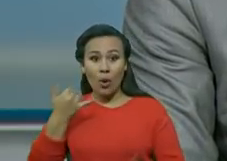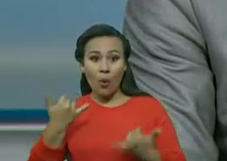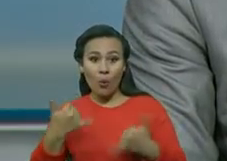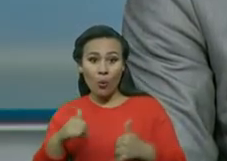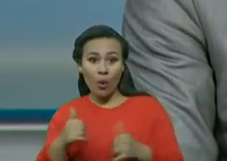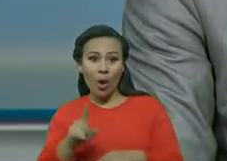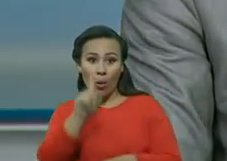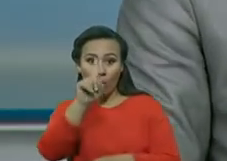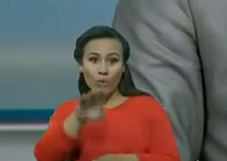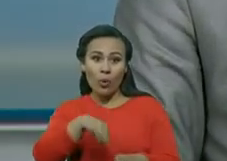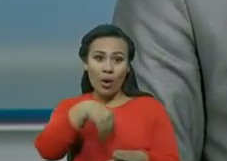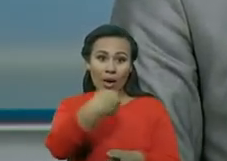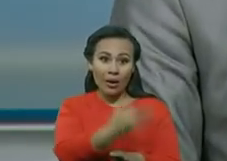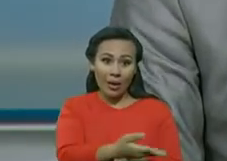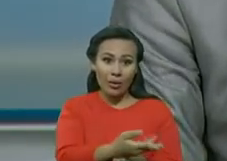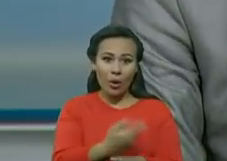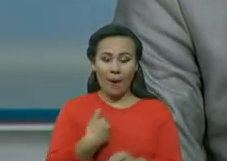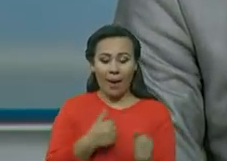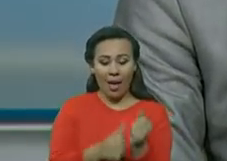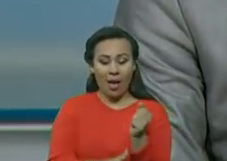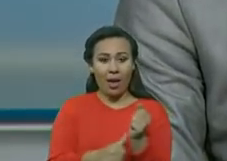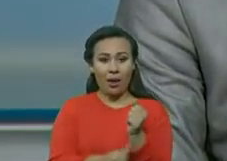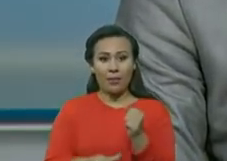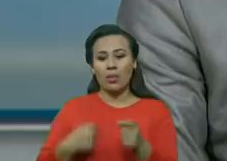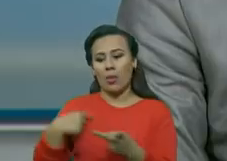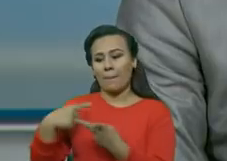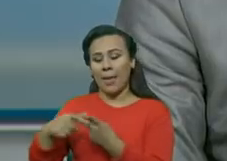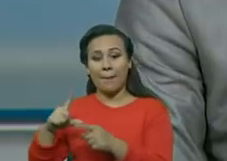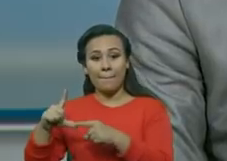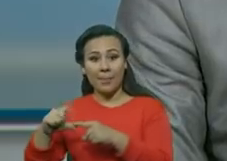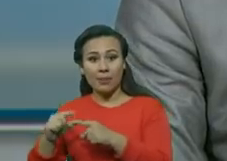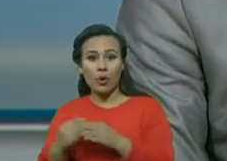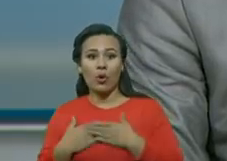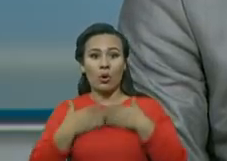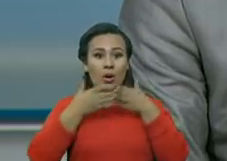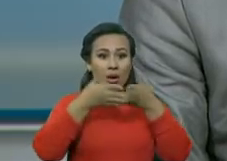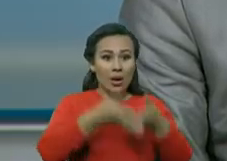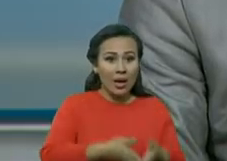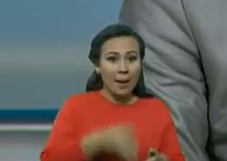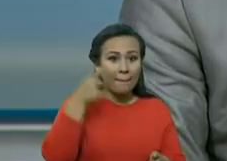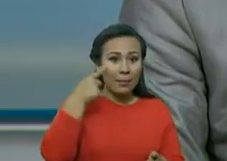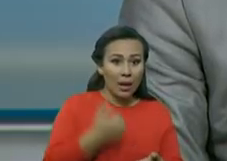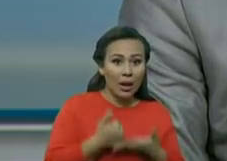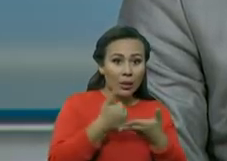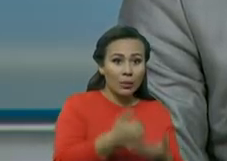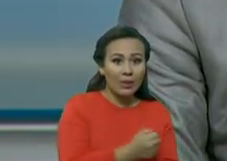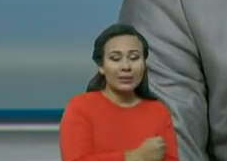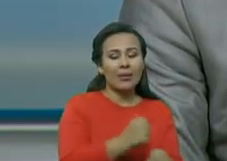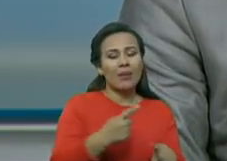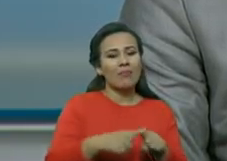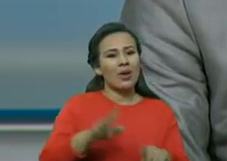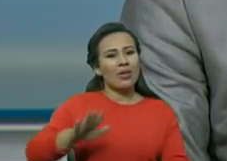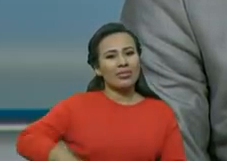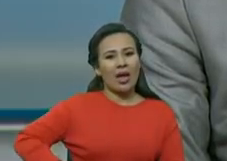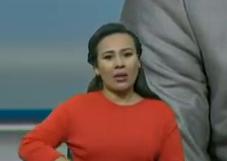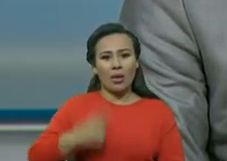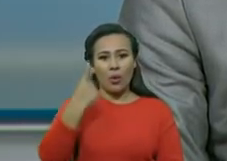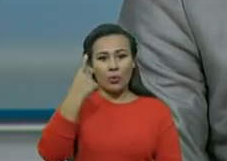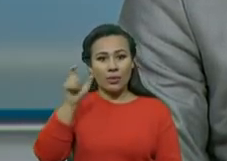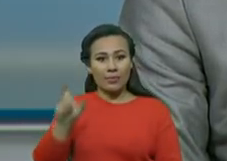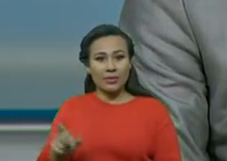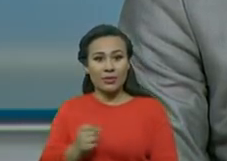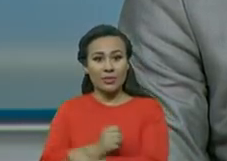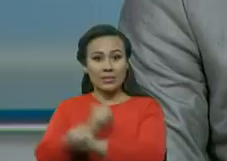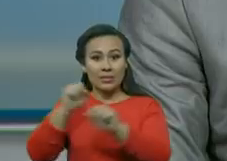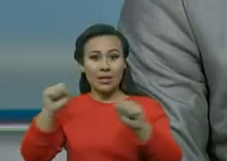cayó al agua. Fue entonces que su hermano y un primo se lanzaron para tratar de salvarlo. Lamentablemente, solo uno pudo hacerlo